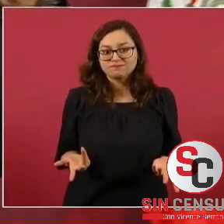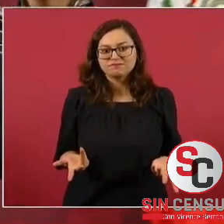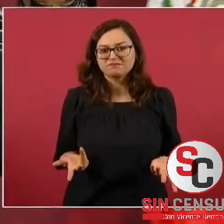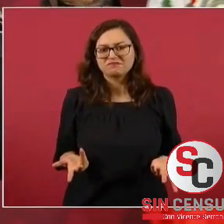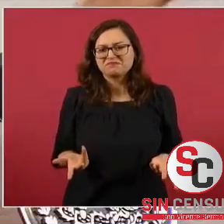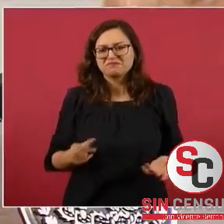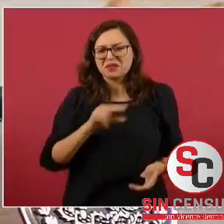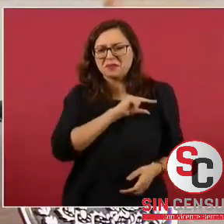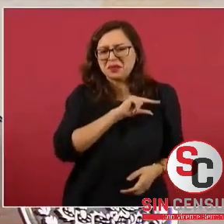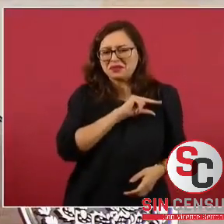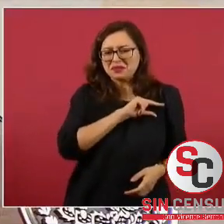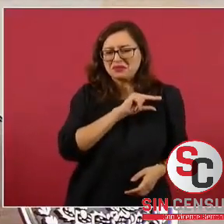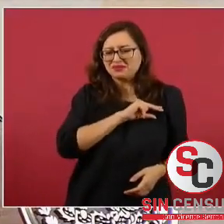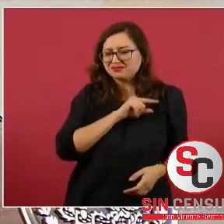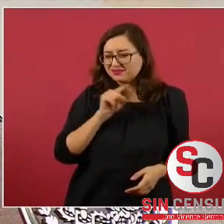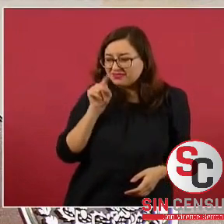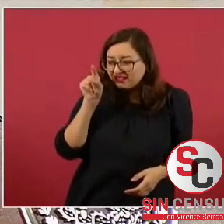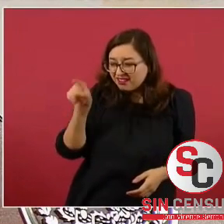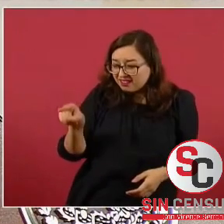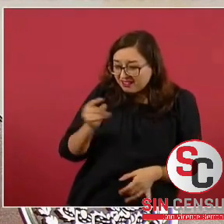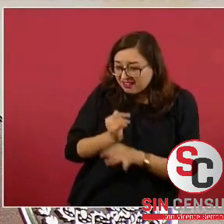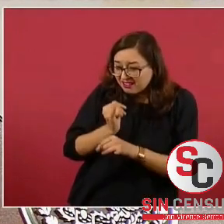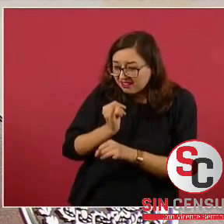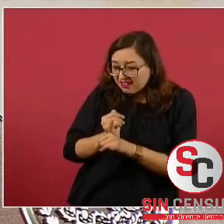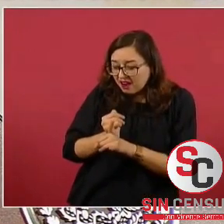Porque consideran que no es negocio.